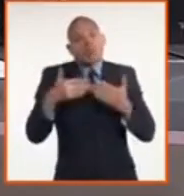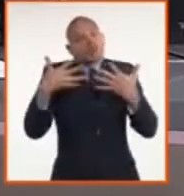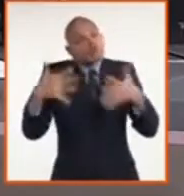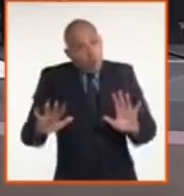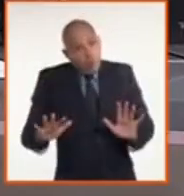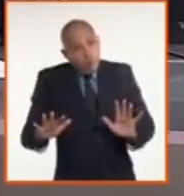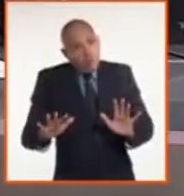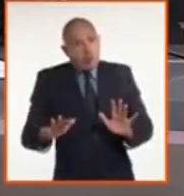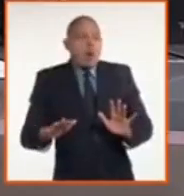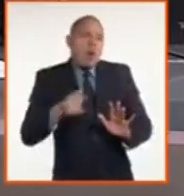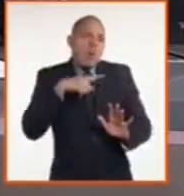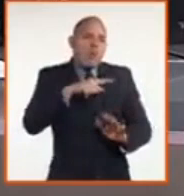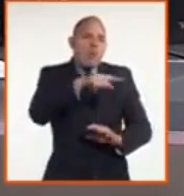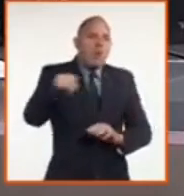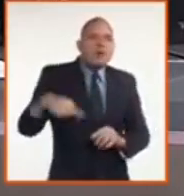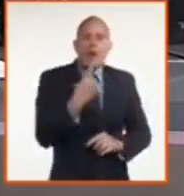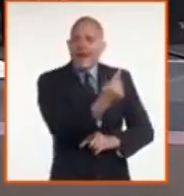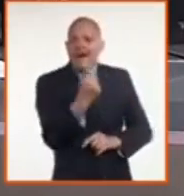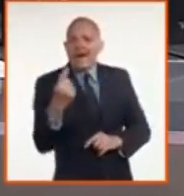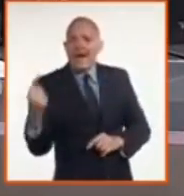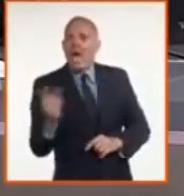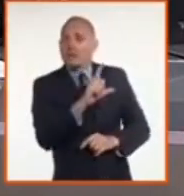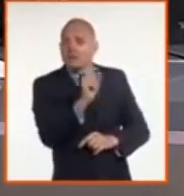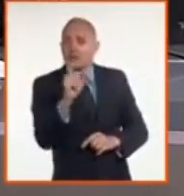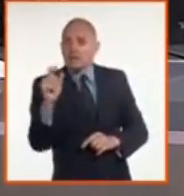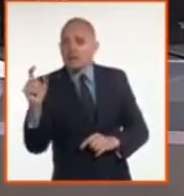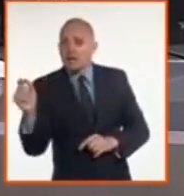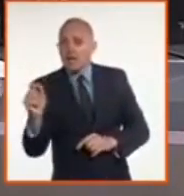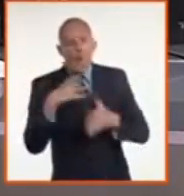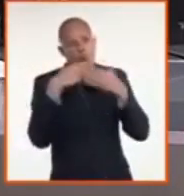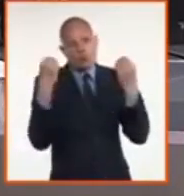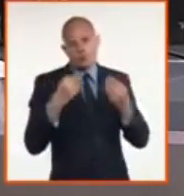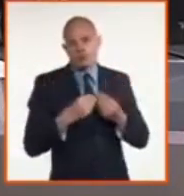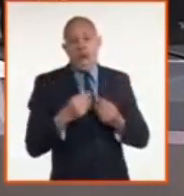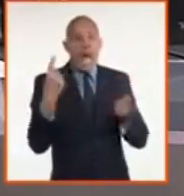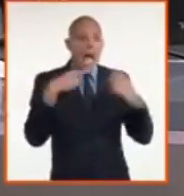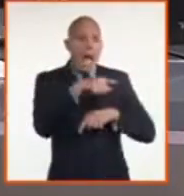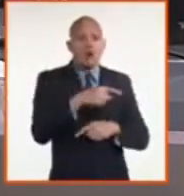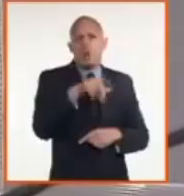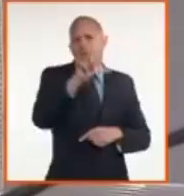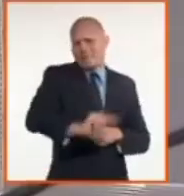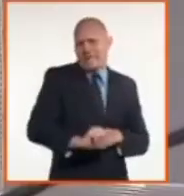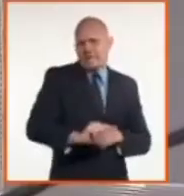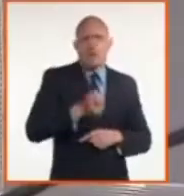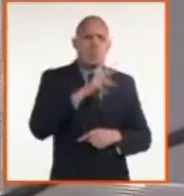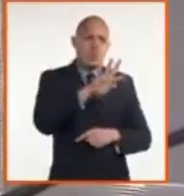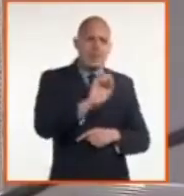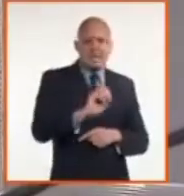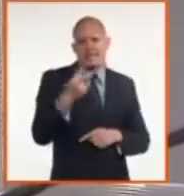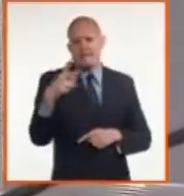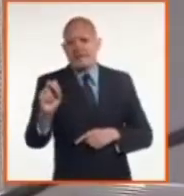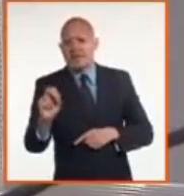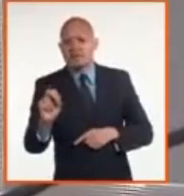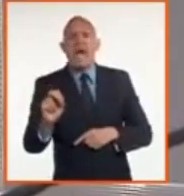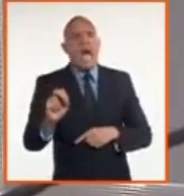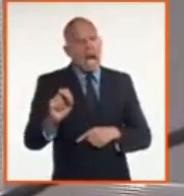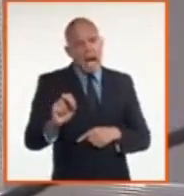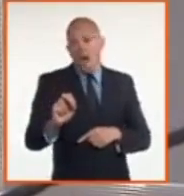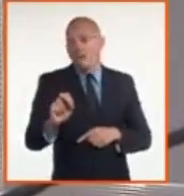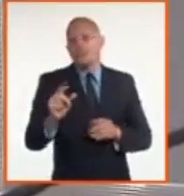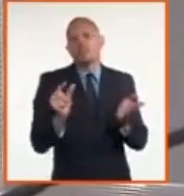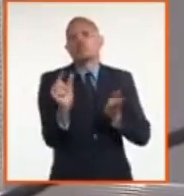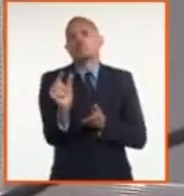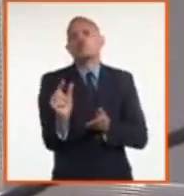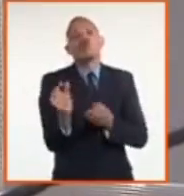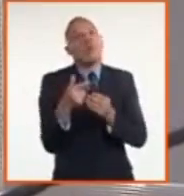compraron 100 dólares o equivalente entonces puede seguir vendiendo un poco más o menos como seria y esa información